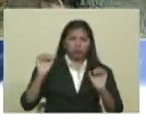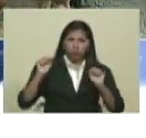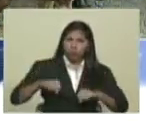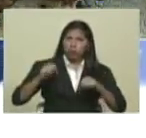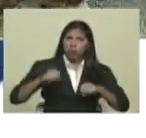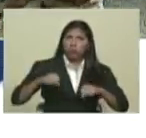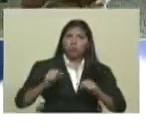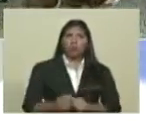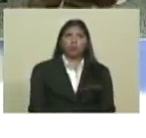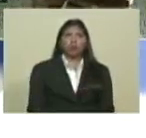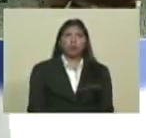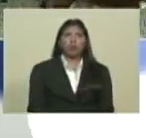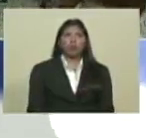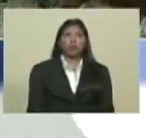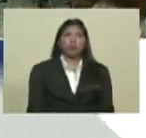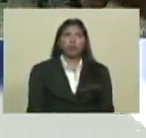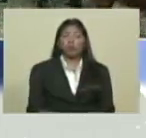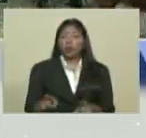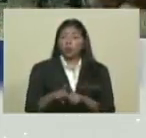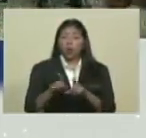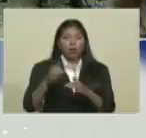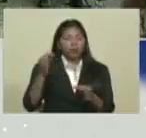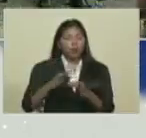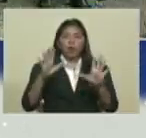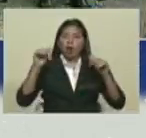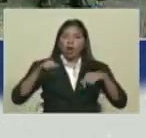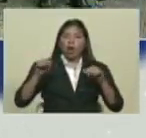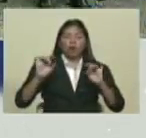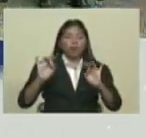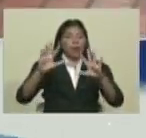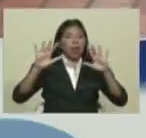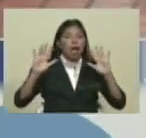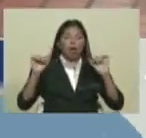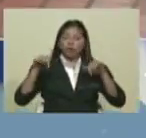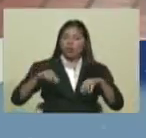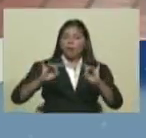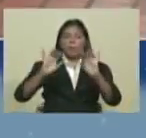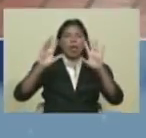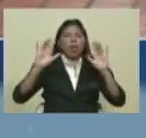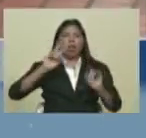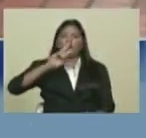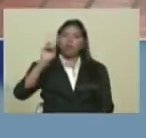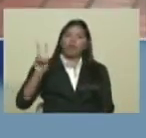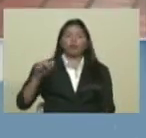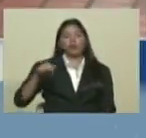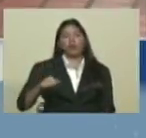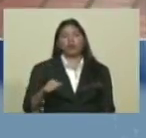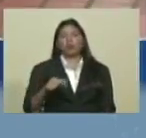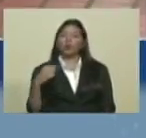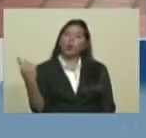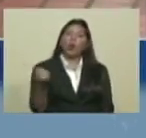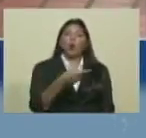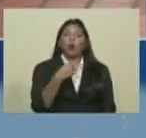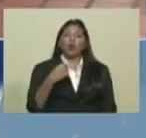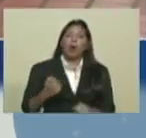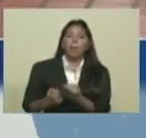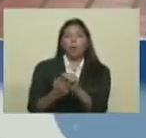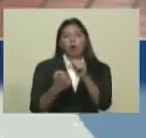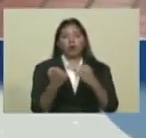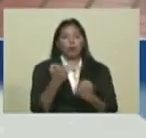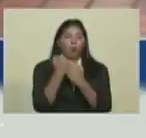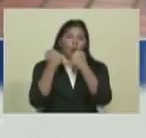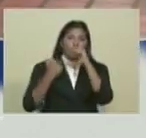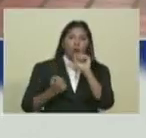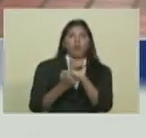que se haga el milagro que estamos haciendo. El milagro de la Venezuela en paz lo hacemos entre todos.